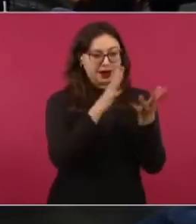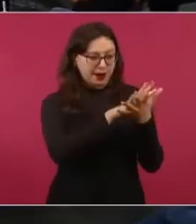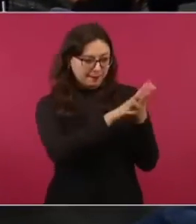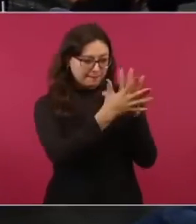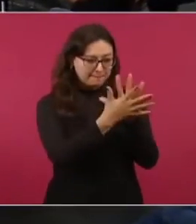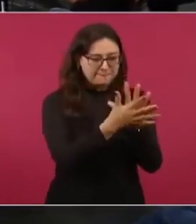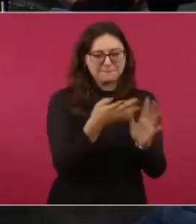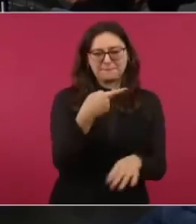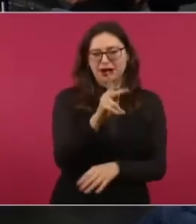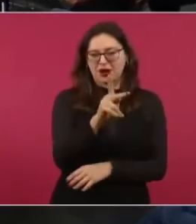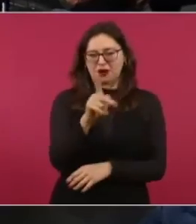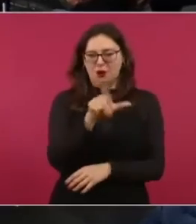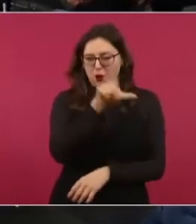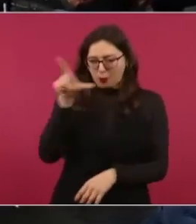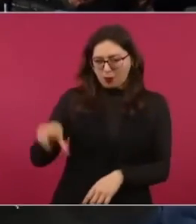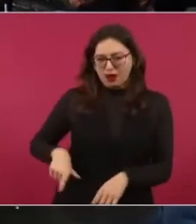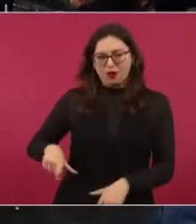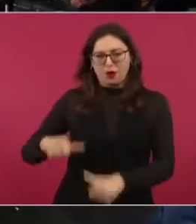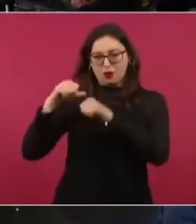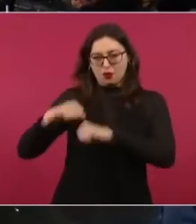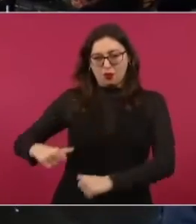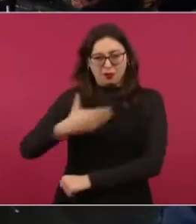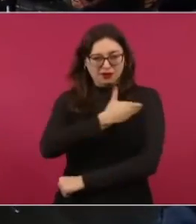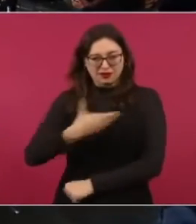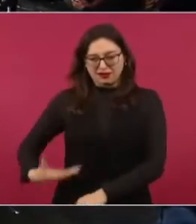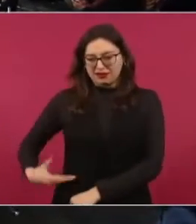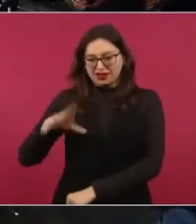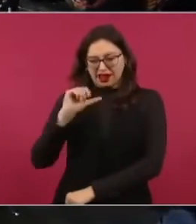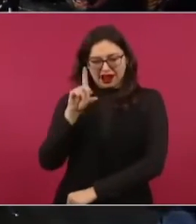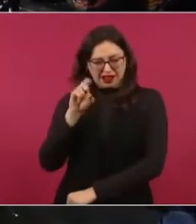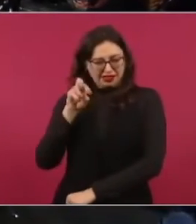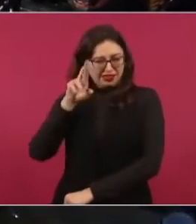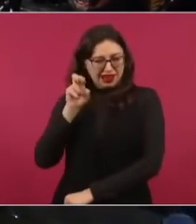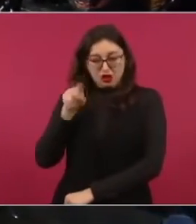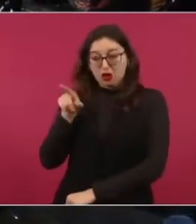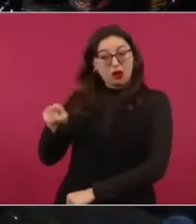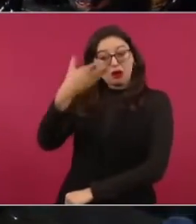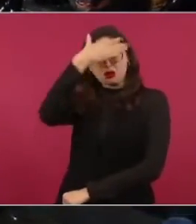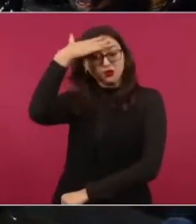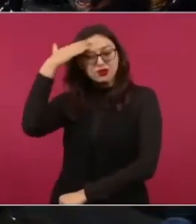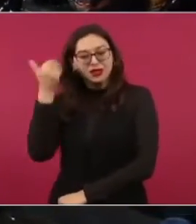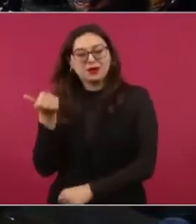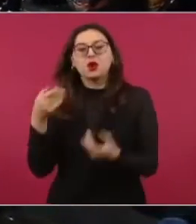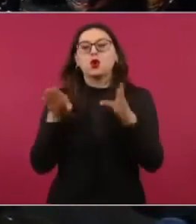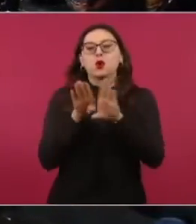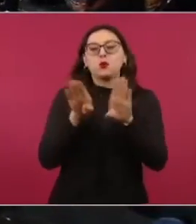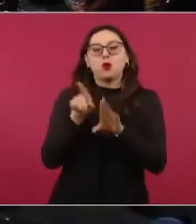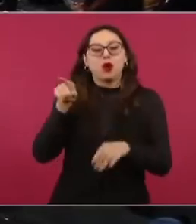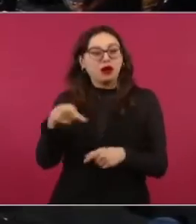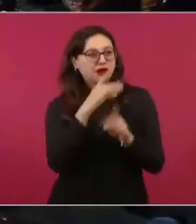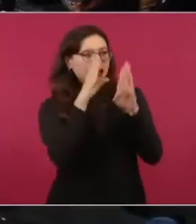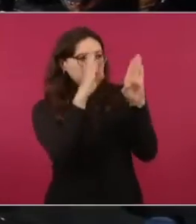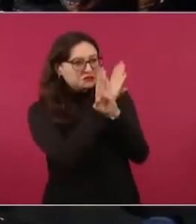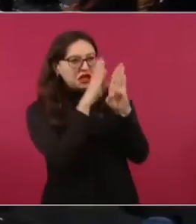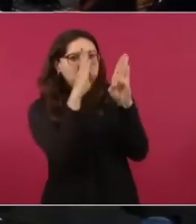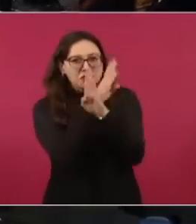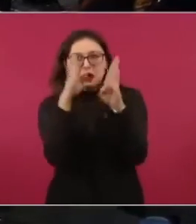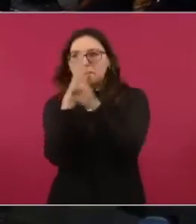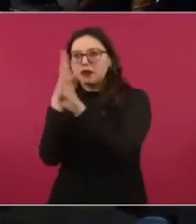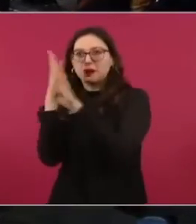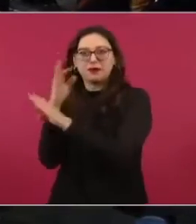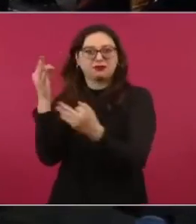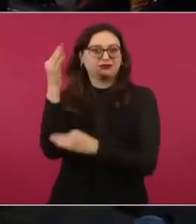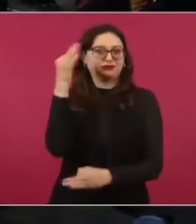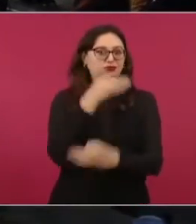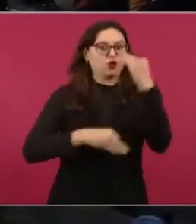probidad las autoridades, sobre todo si van a ocupar una secretaría como la que ocupó Genaro García Luna,